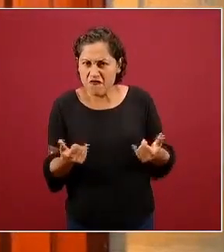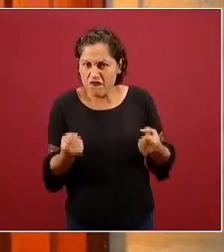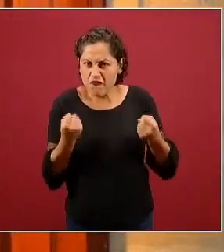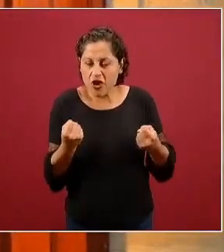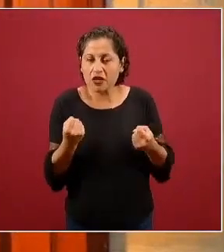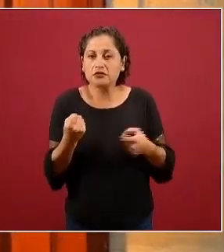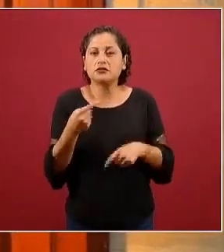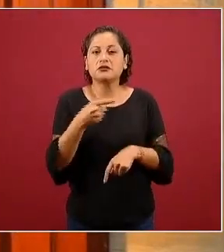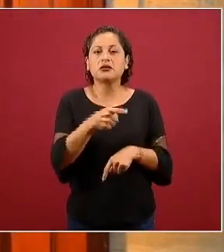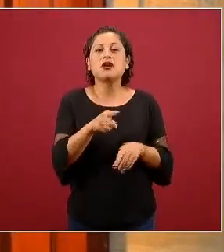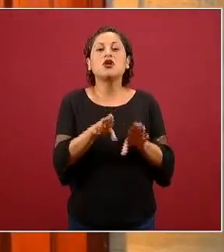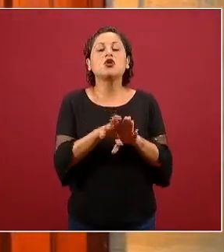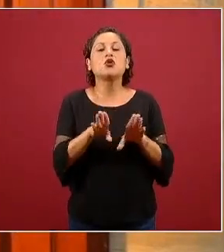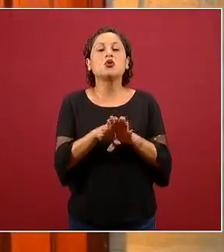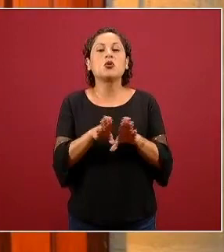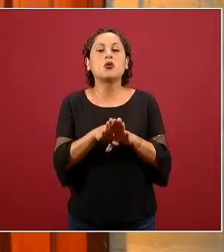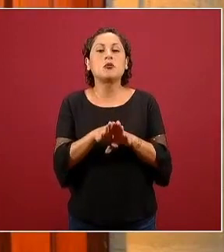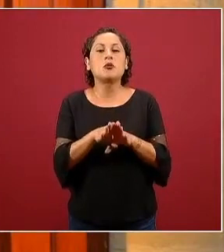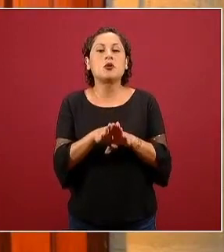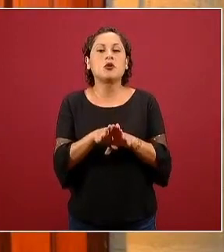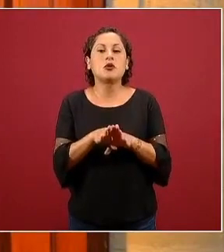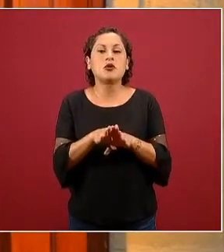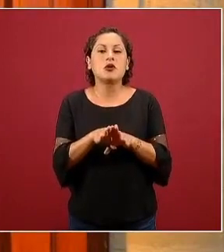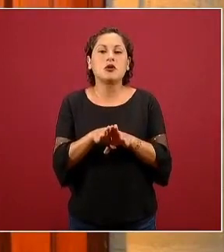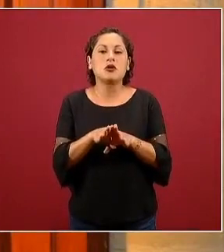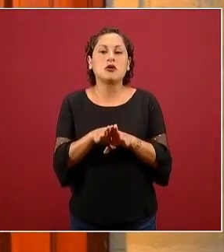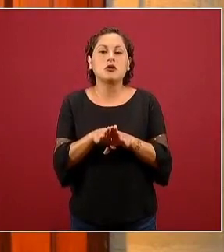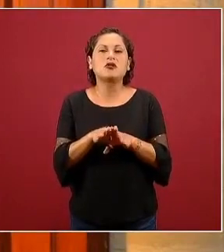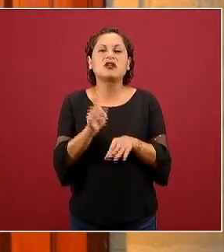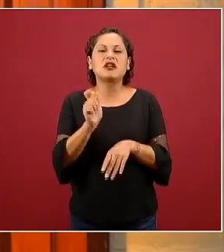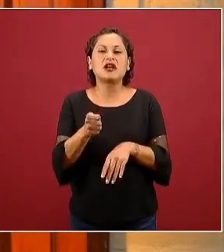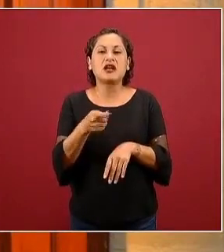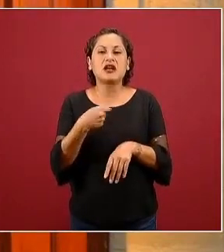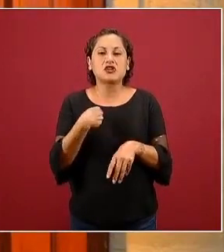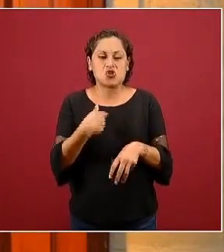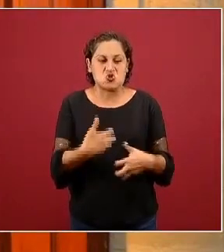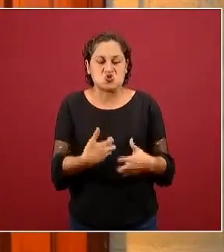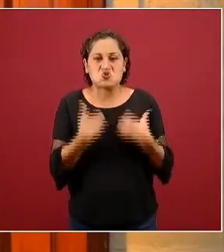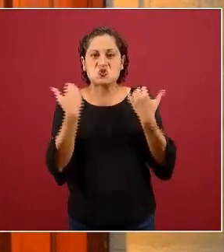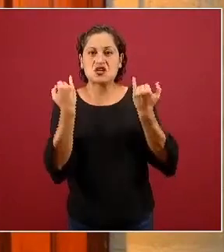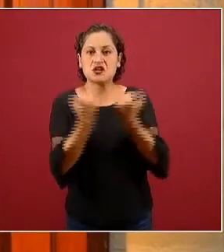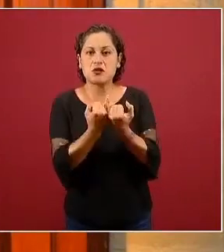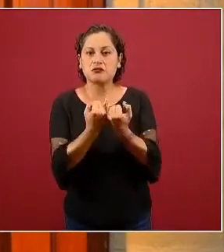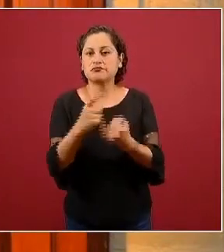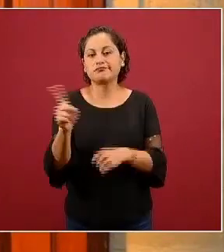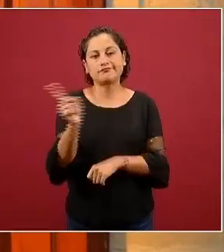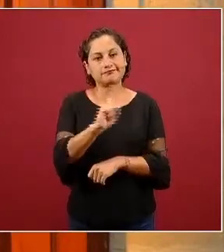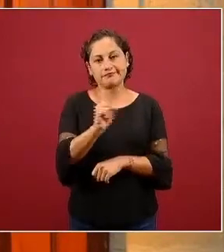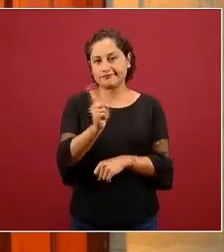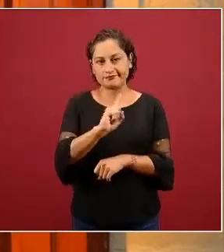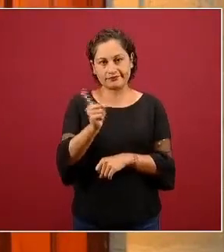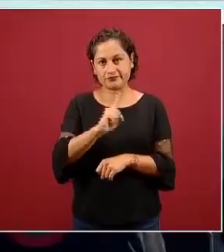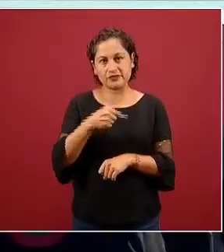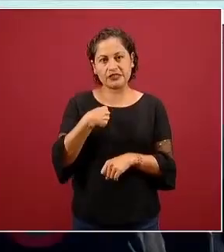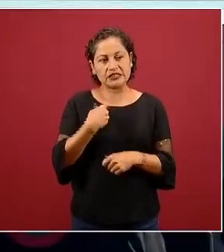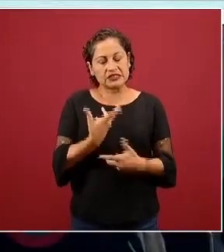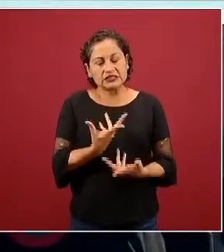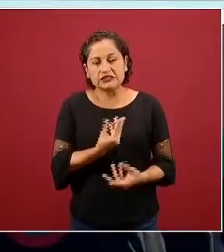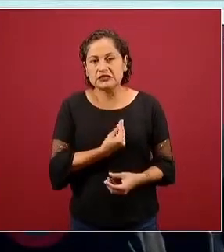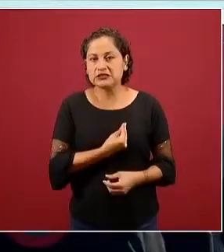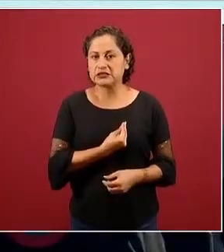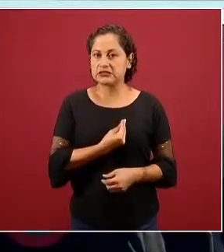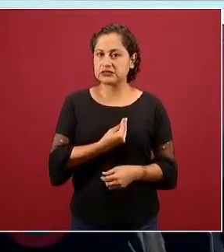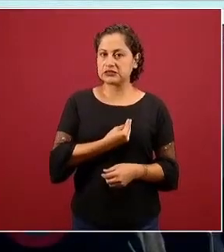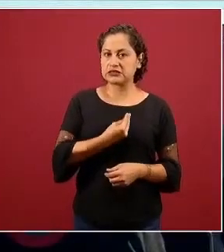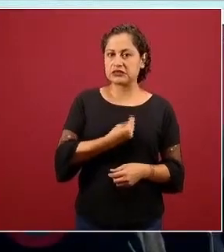extinción, traducida en términos coloquiales, es ignorar esa conducta. No prestarle atención ni